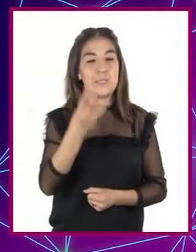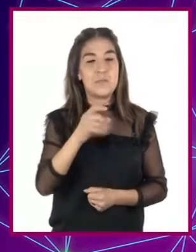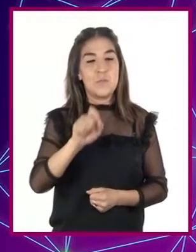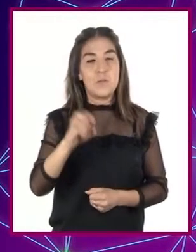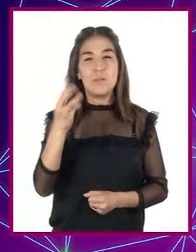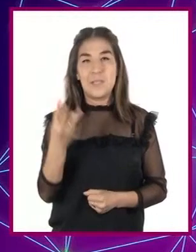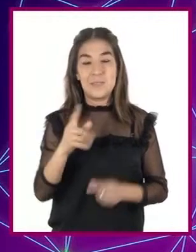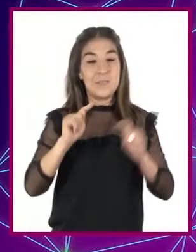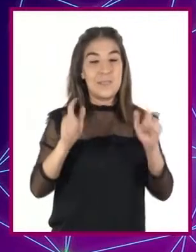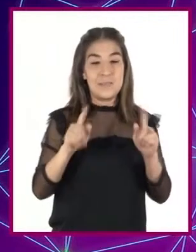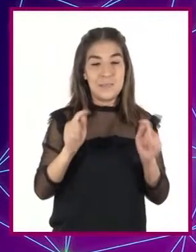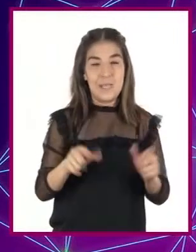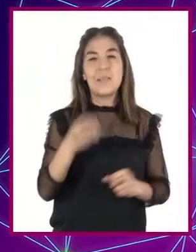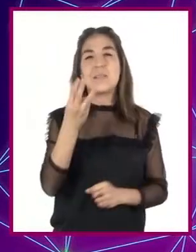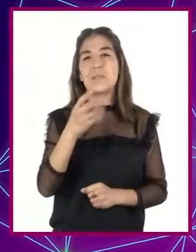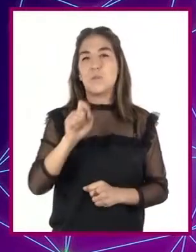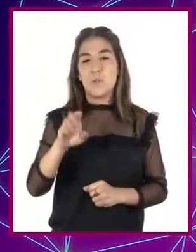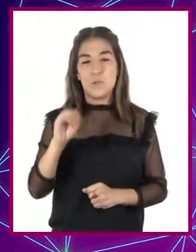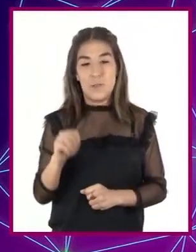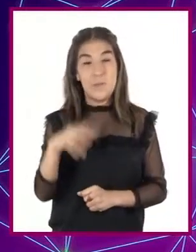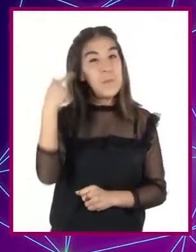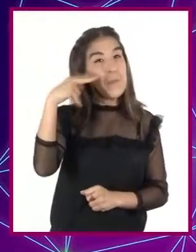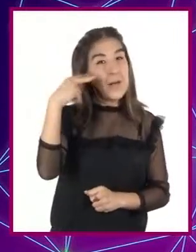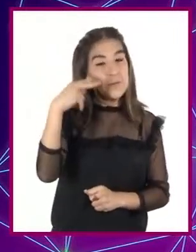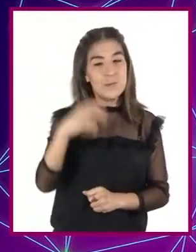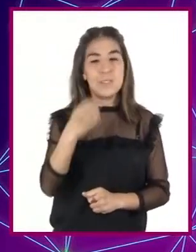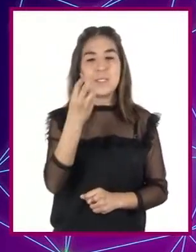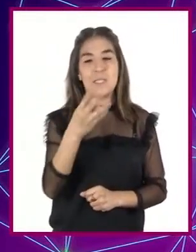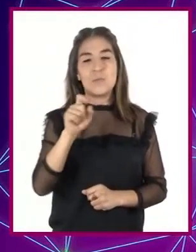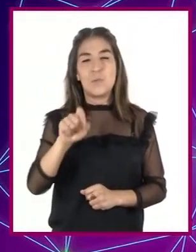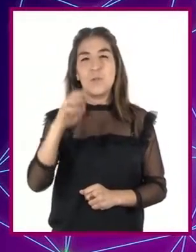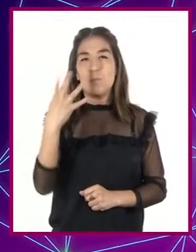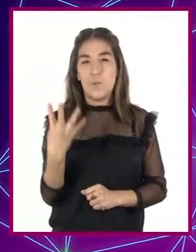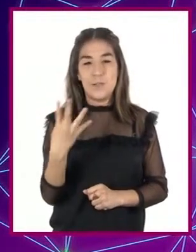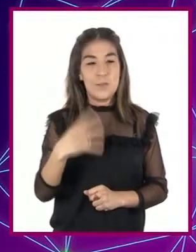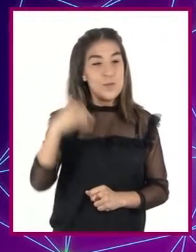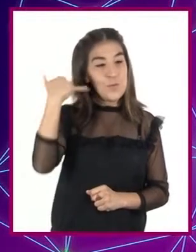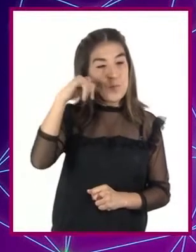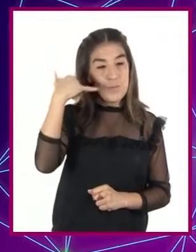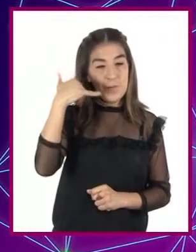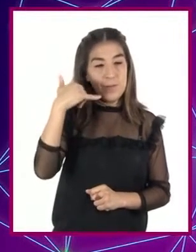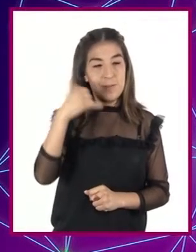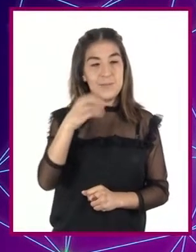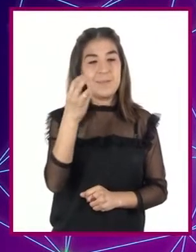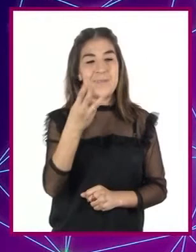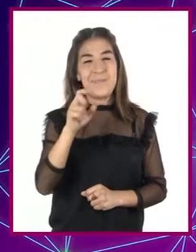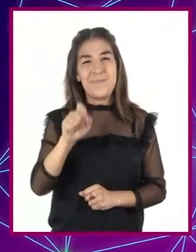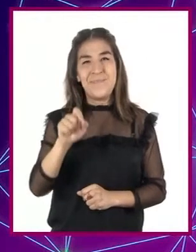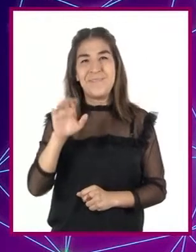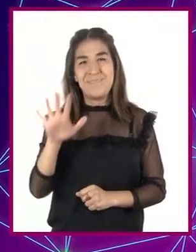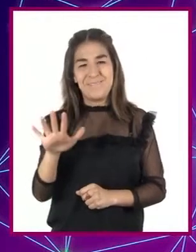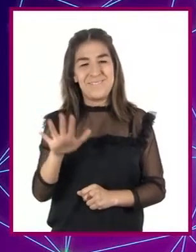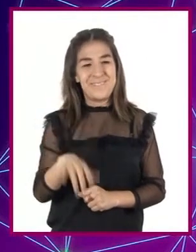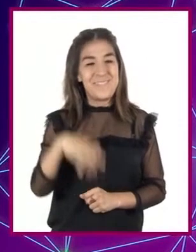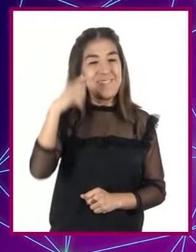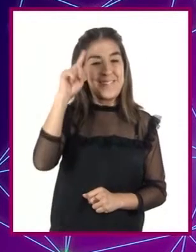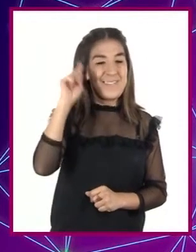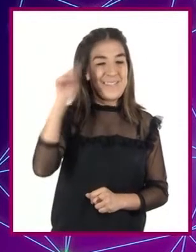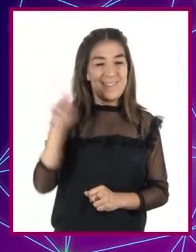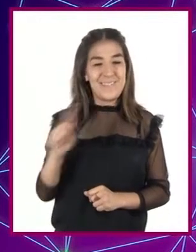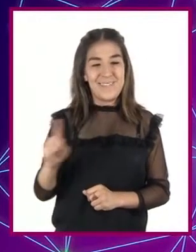Tlaxcala, 3.9. Veracruz, 3.4. Yucatán, 3.5.